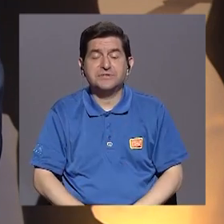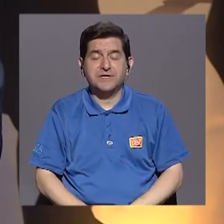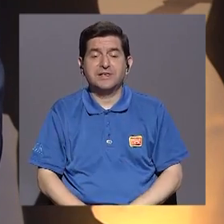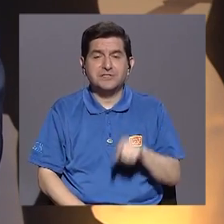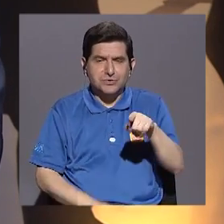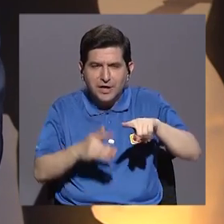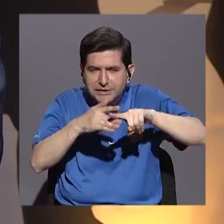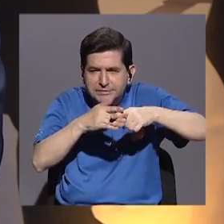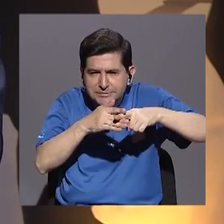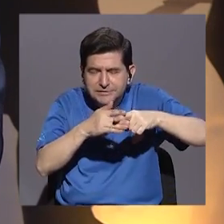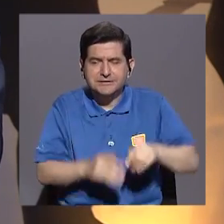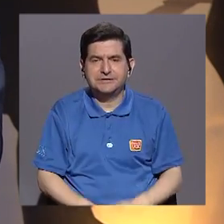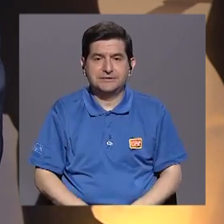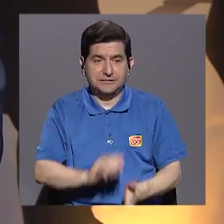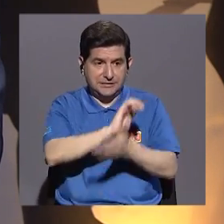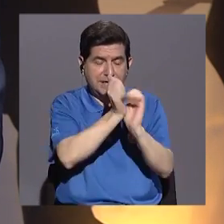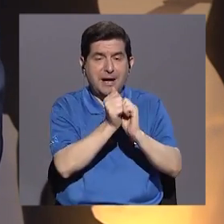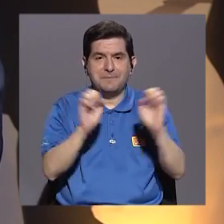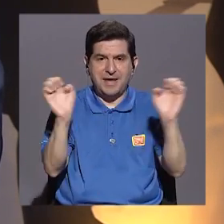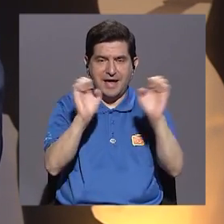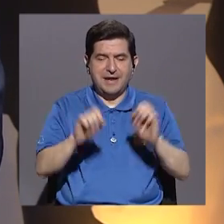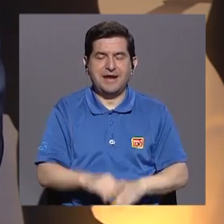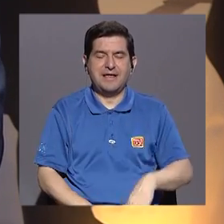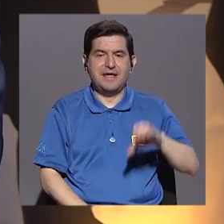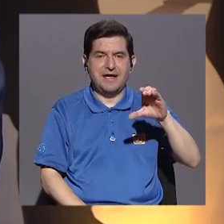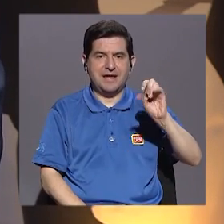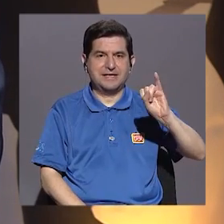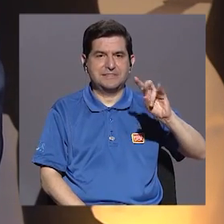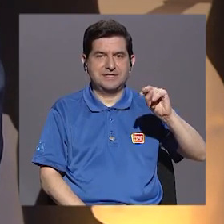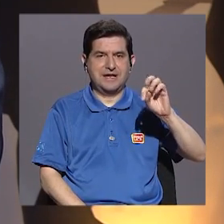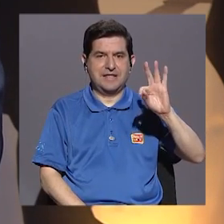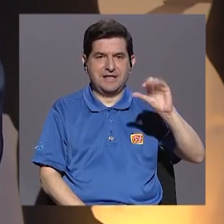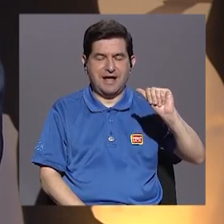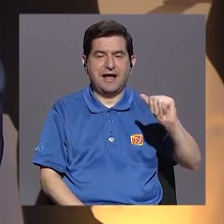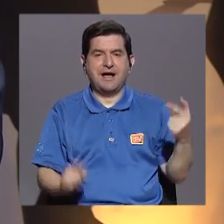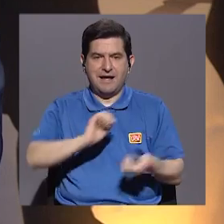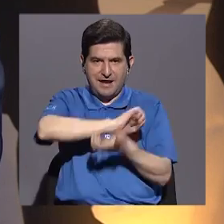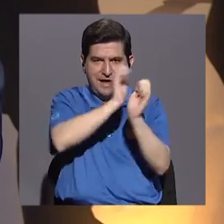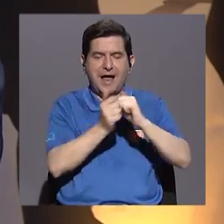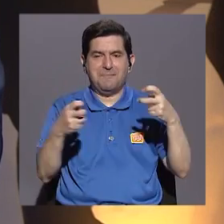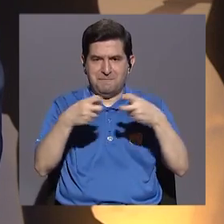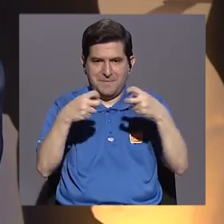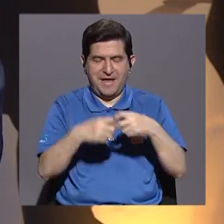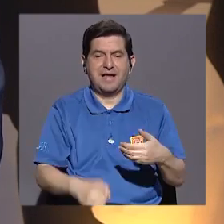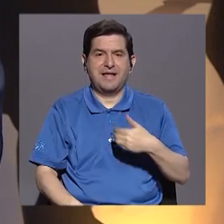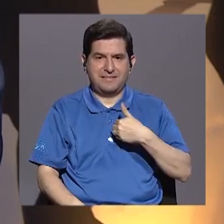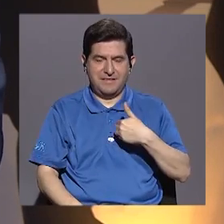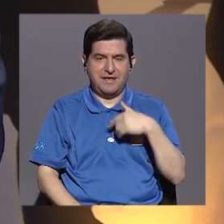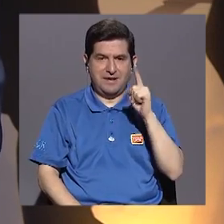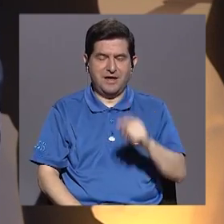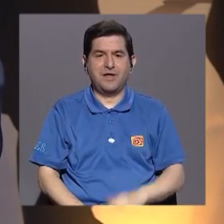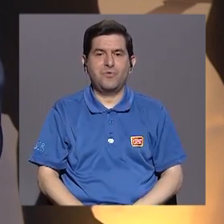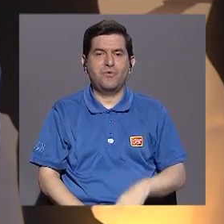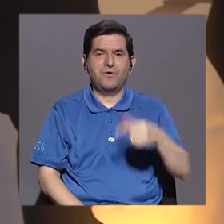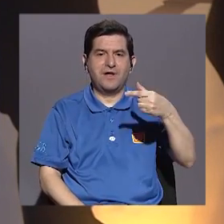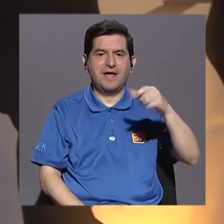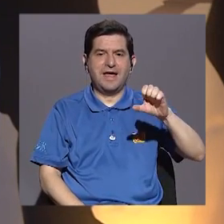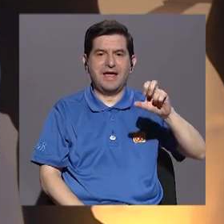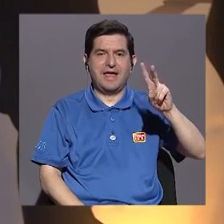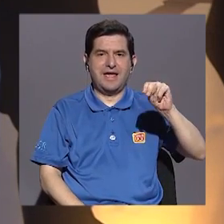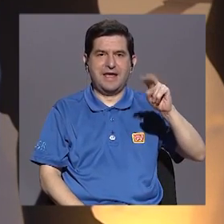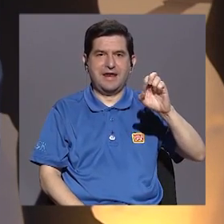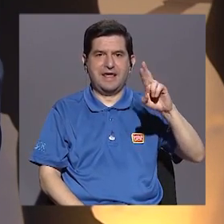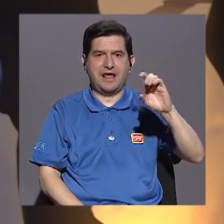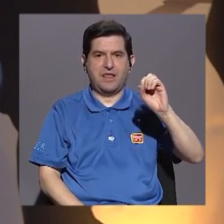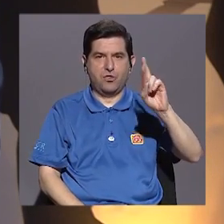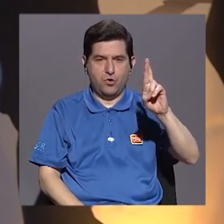eso lo que hace es convertir energía cinética en energía eléctrica tiene un generador la máquina tiene un generador y ese generador